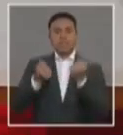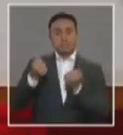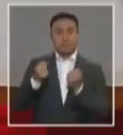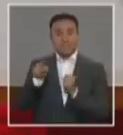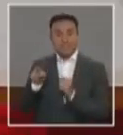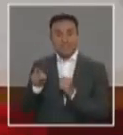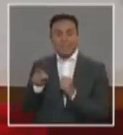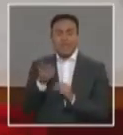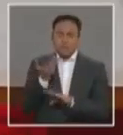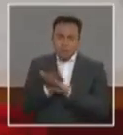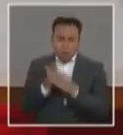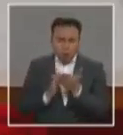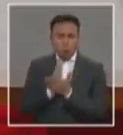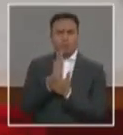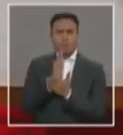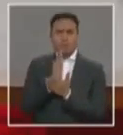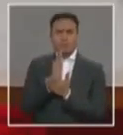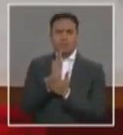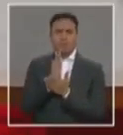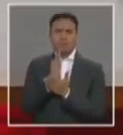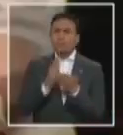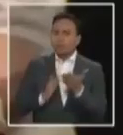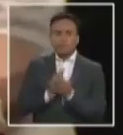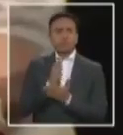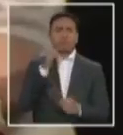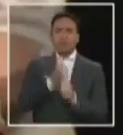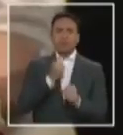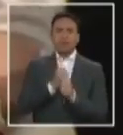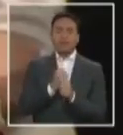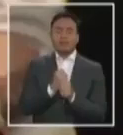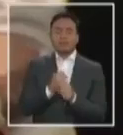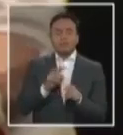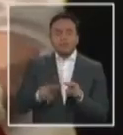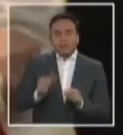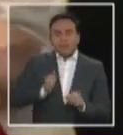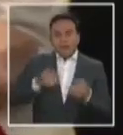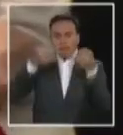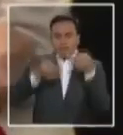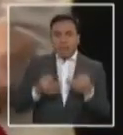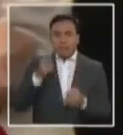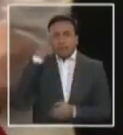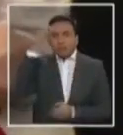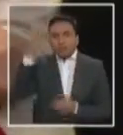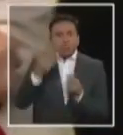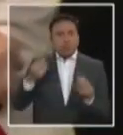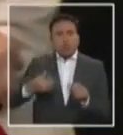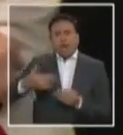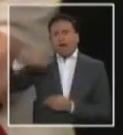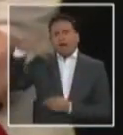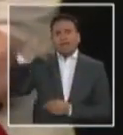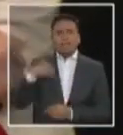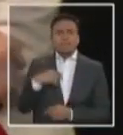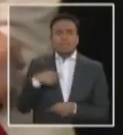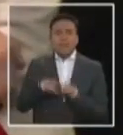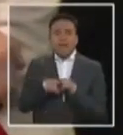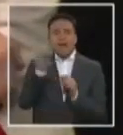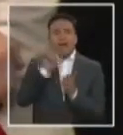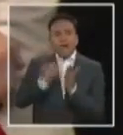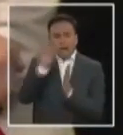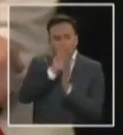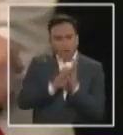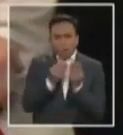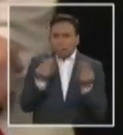eso eso es muy importante para para la familia y también hay otros que lo han implementado en la mañana cosa que no tiene mucha